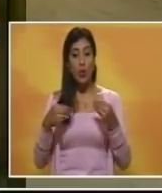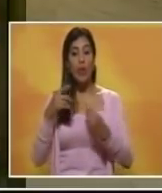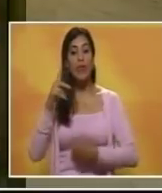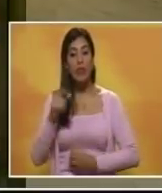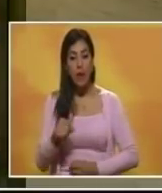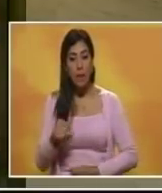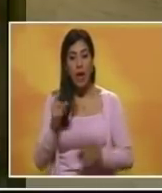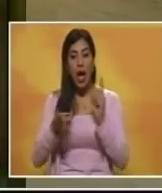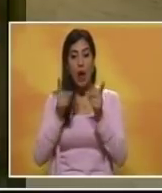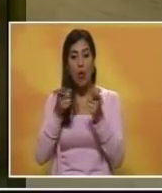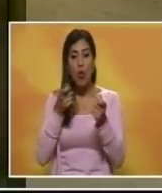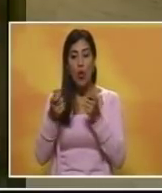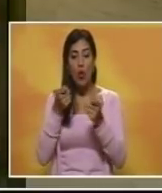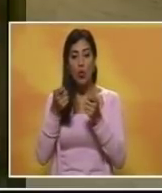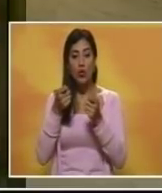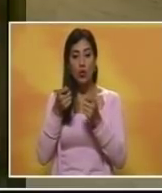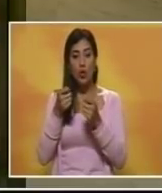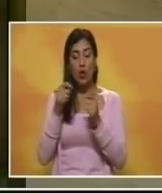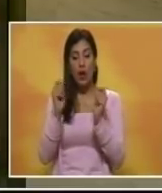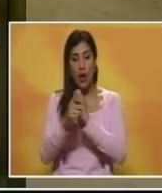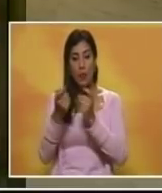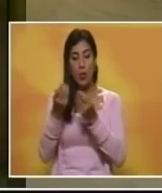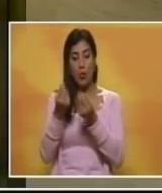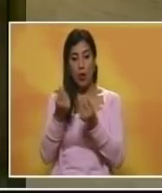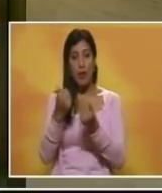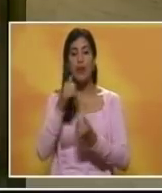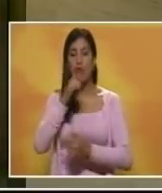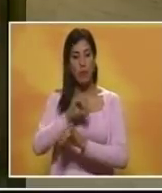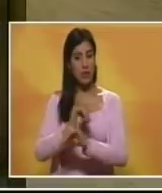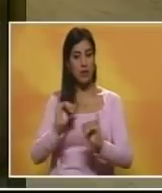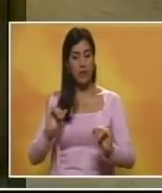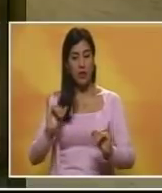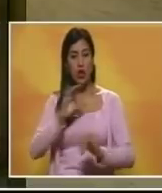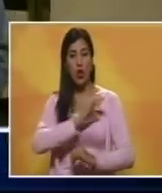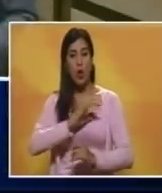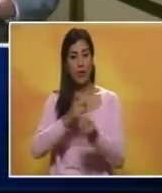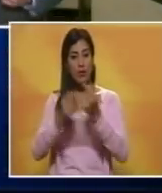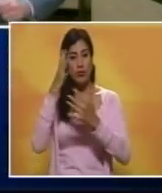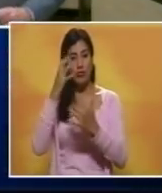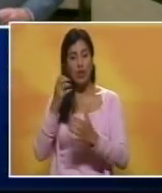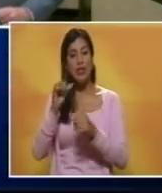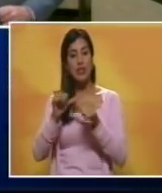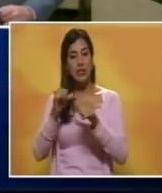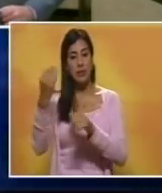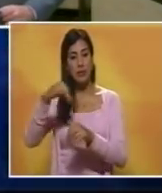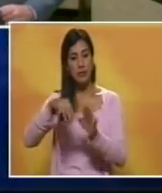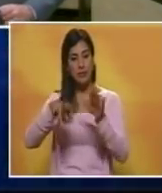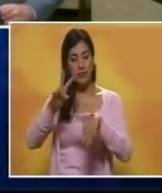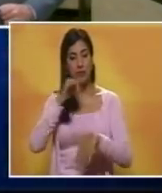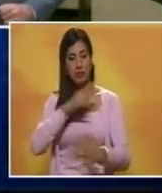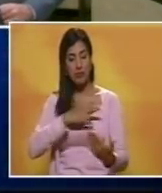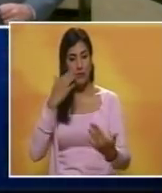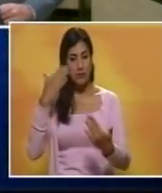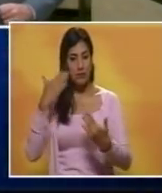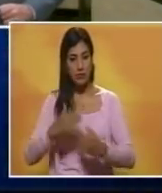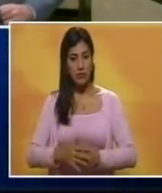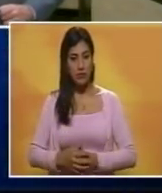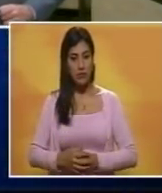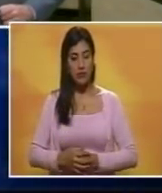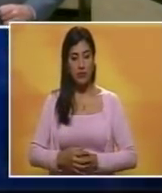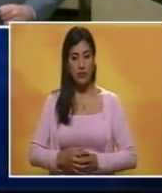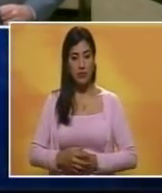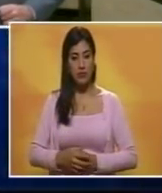también en algunas medidas de control cambiario. Es la información desde la Comisión de Finanzas. Continúen con más de la emisión meridiana de Noticiero